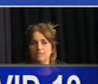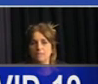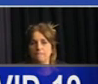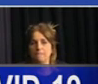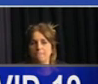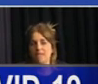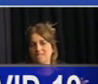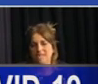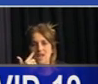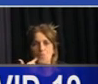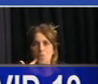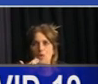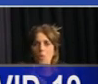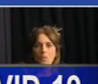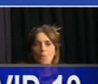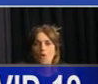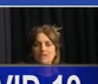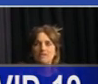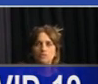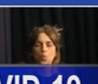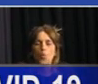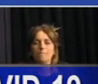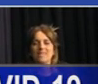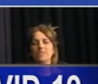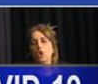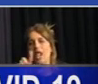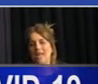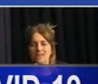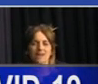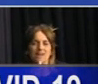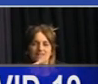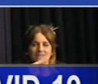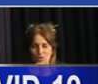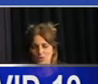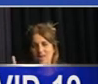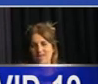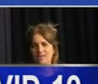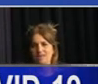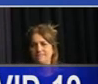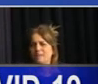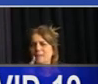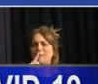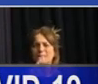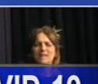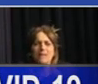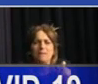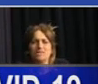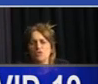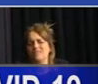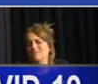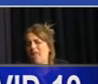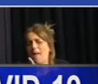las cifras que nos brindaba ya un rato el ministro de larrañaga decenas de miles de uruguayos lo hacen todos los